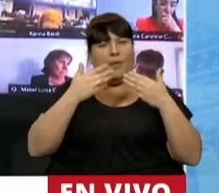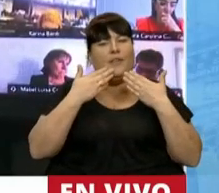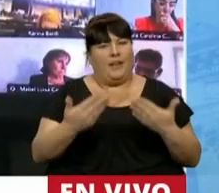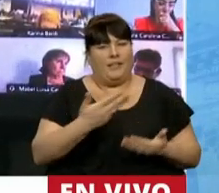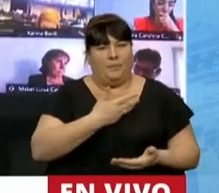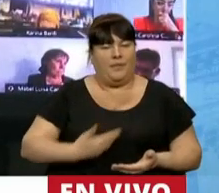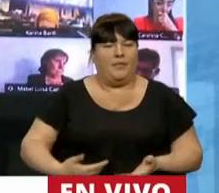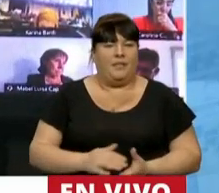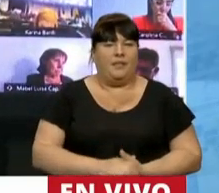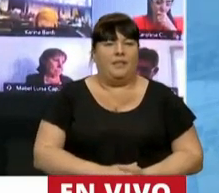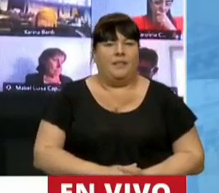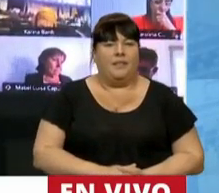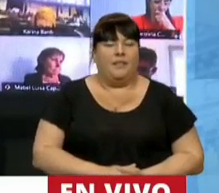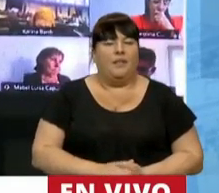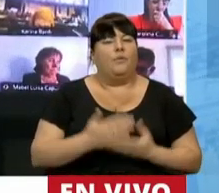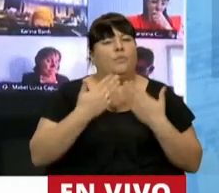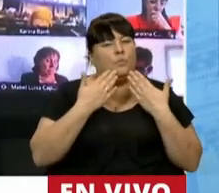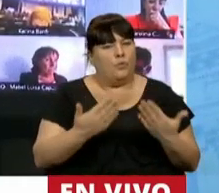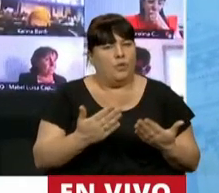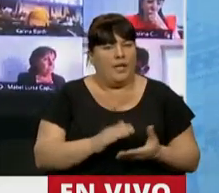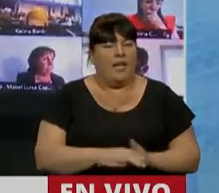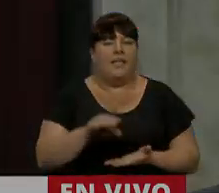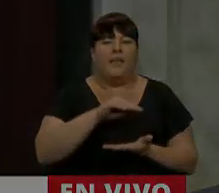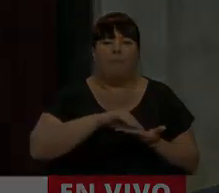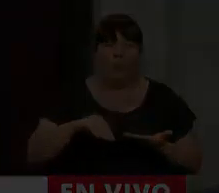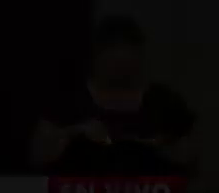va este gobierno, cuáles son sus prioridades, muy lejos de los temas que le preocupan a gran parte